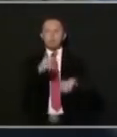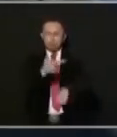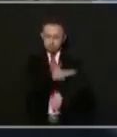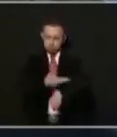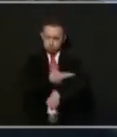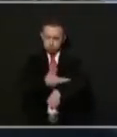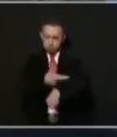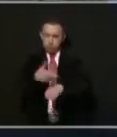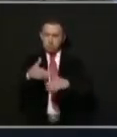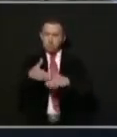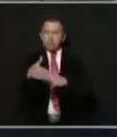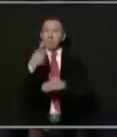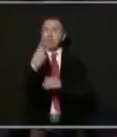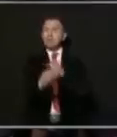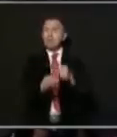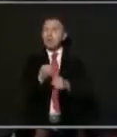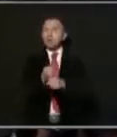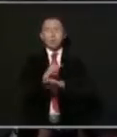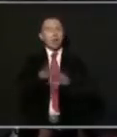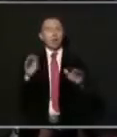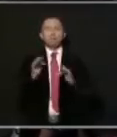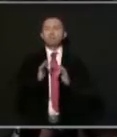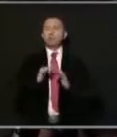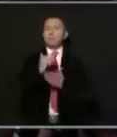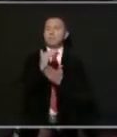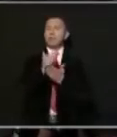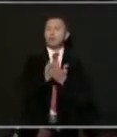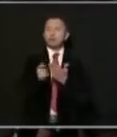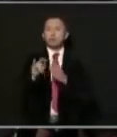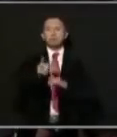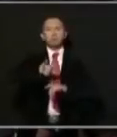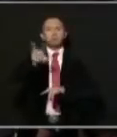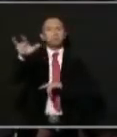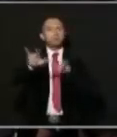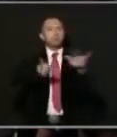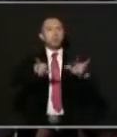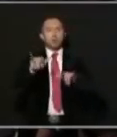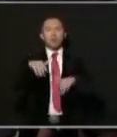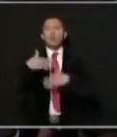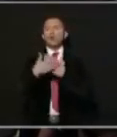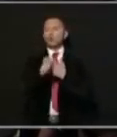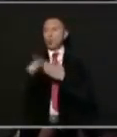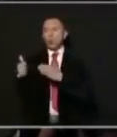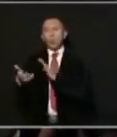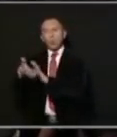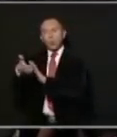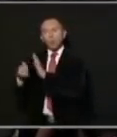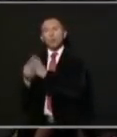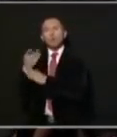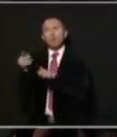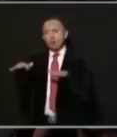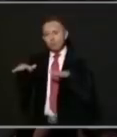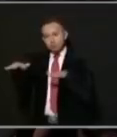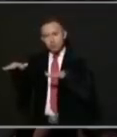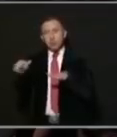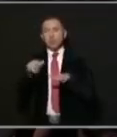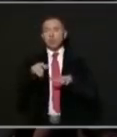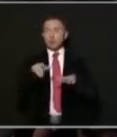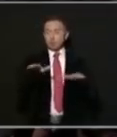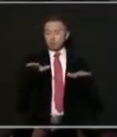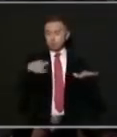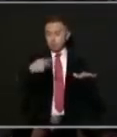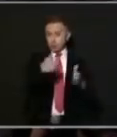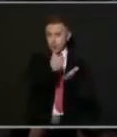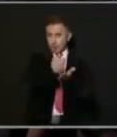compromiso. Ya estarán funcionando las vialidades, 2 pistas nuevas y la terminal de